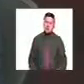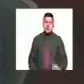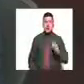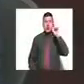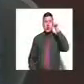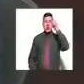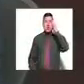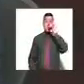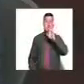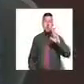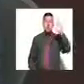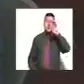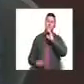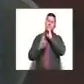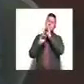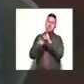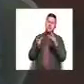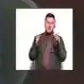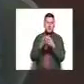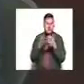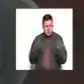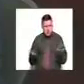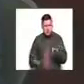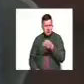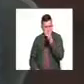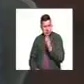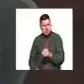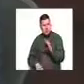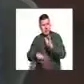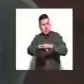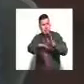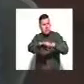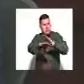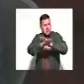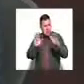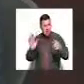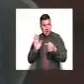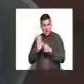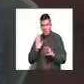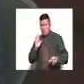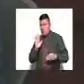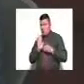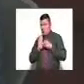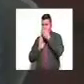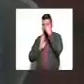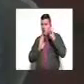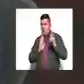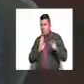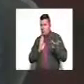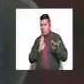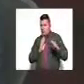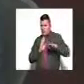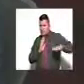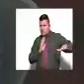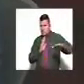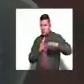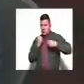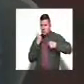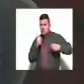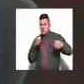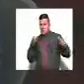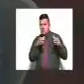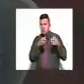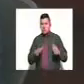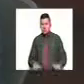el gobierno nacional le responda al país si es que el anuncio que ha hecho ya incluía que las FARC no fueran a estar en las zonas de